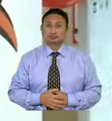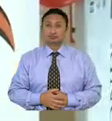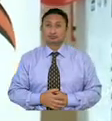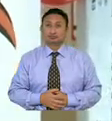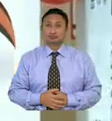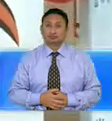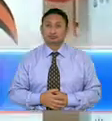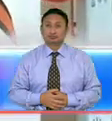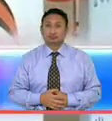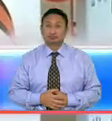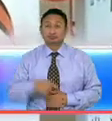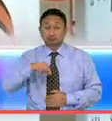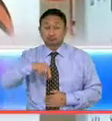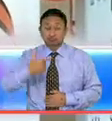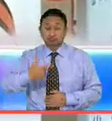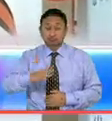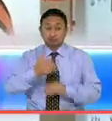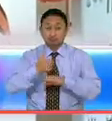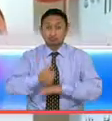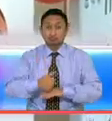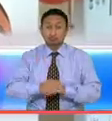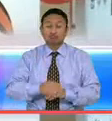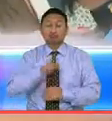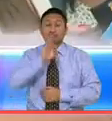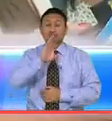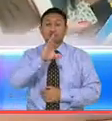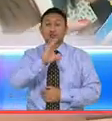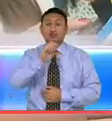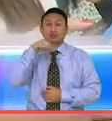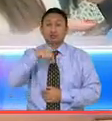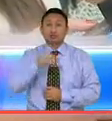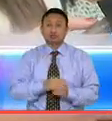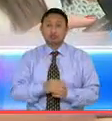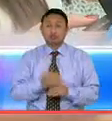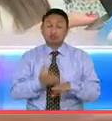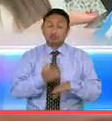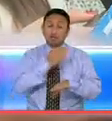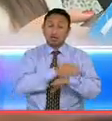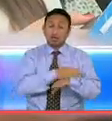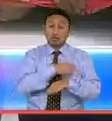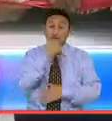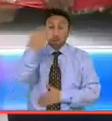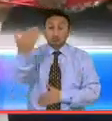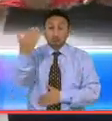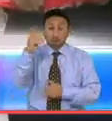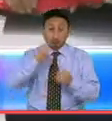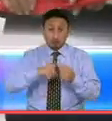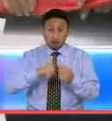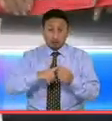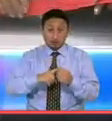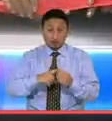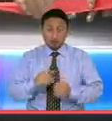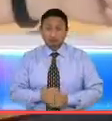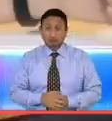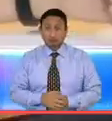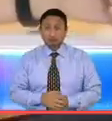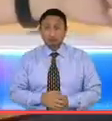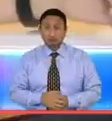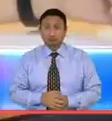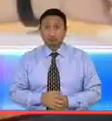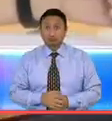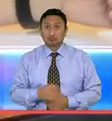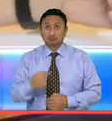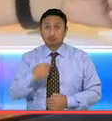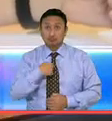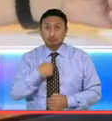Dispuesto a acatar lo que resuelva el Tribunal Contencioso Electoral TCE, se presentaba Jorge Yunda, alcalde de Quito, en días pasados. Yo